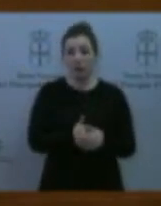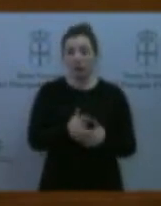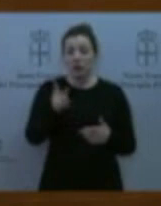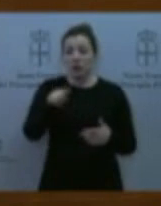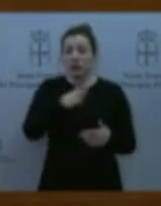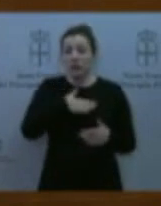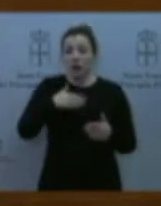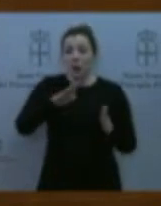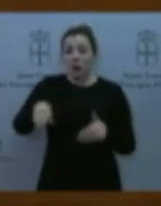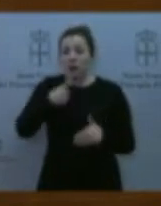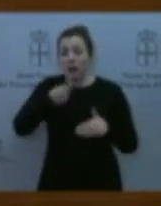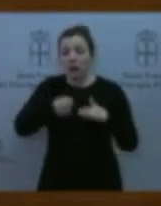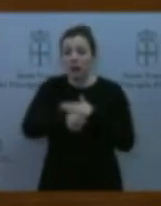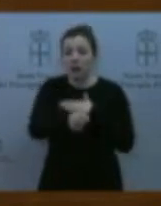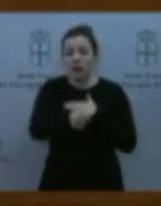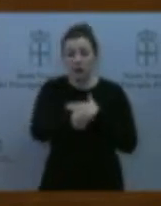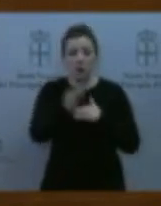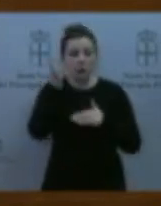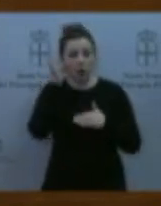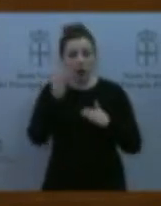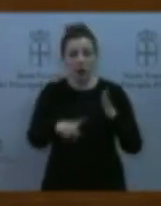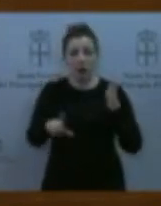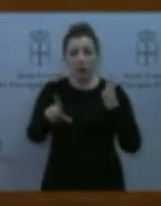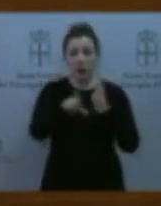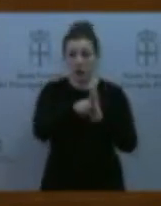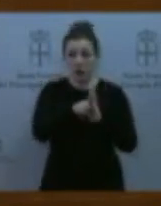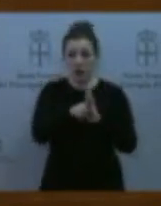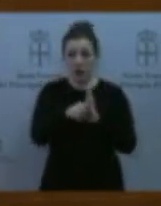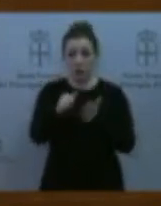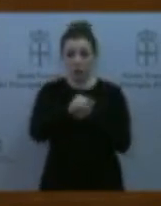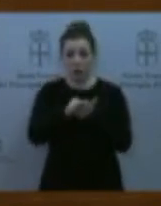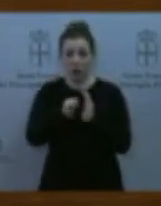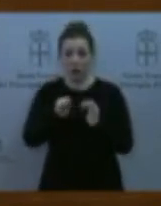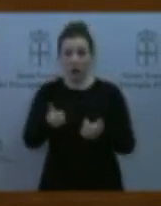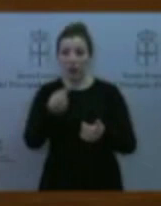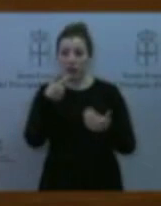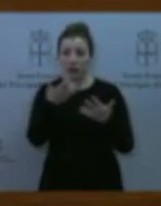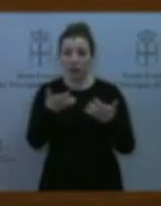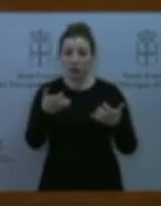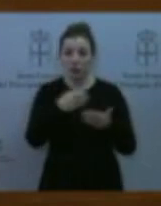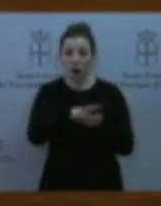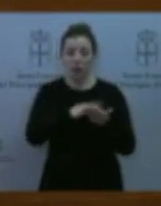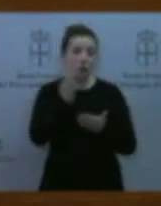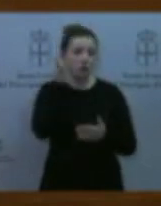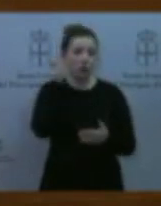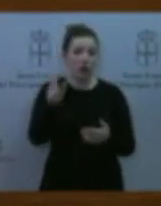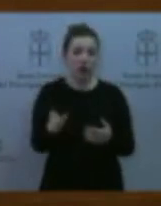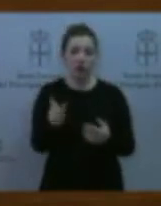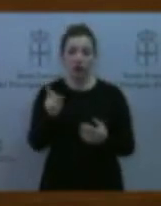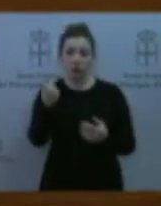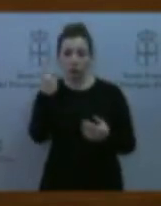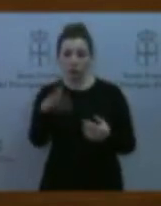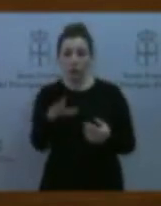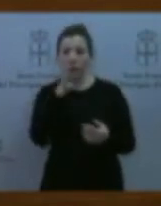borrador inicial la mencionaba en todo el texto una sola vez, cuando precisamente para las mujeres republicanas fue un